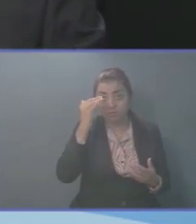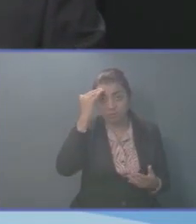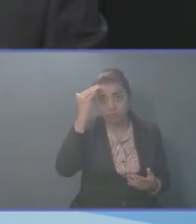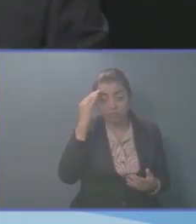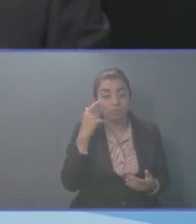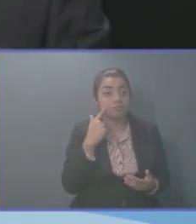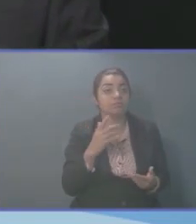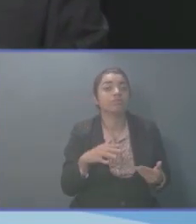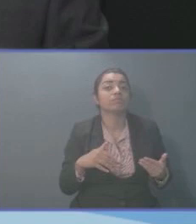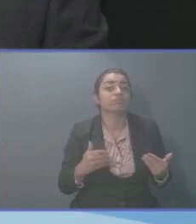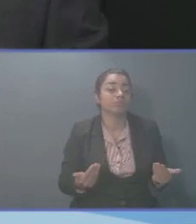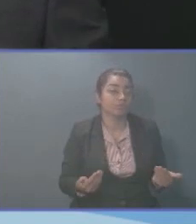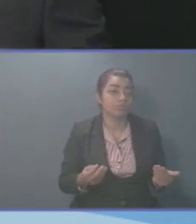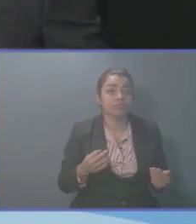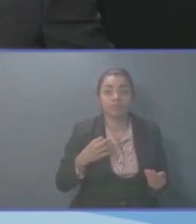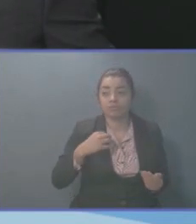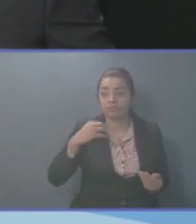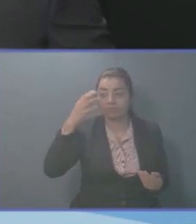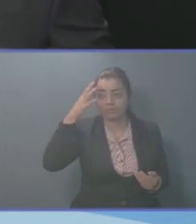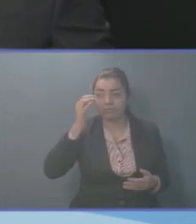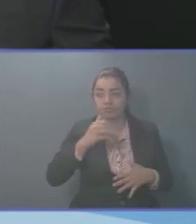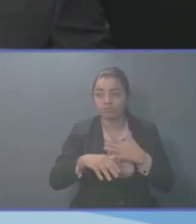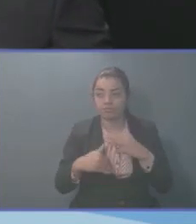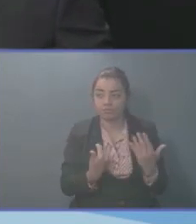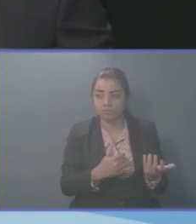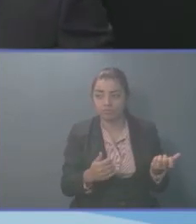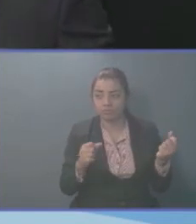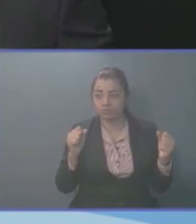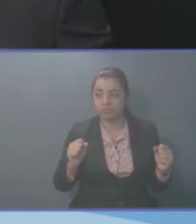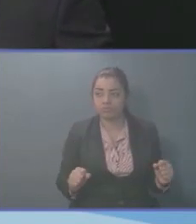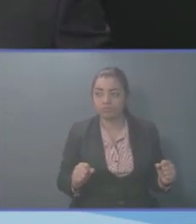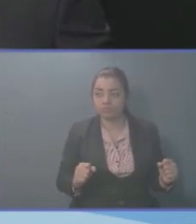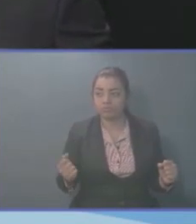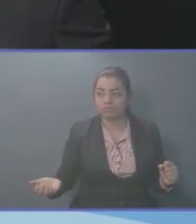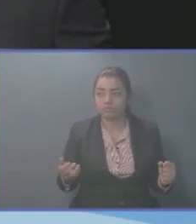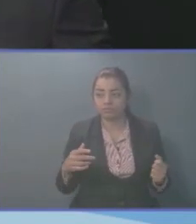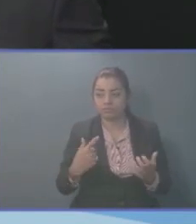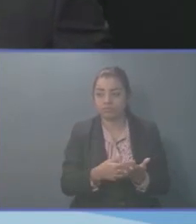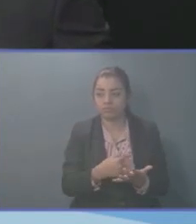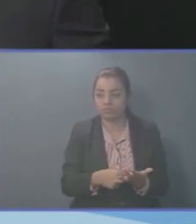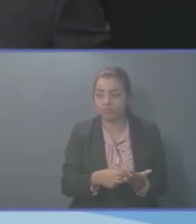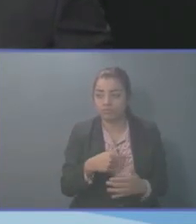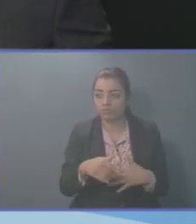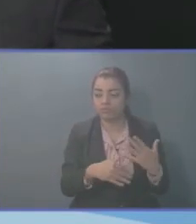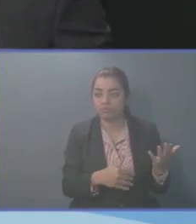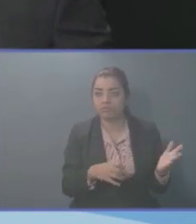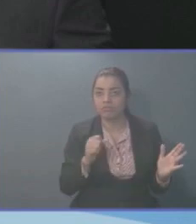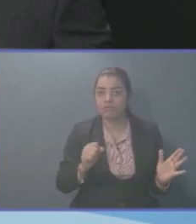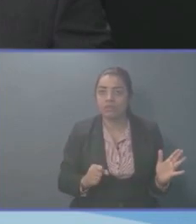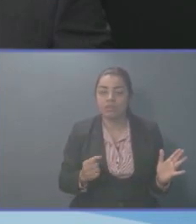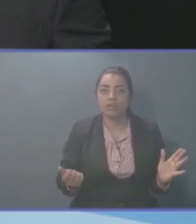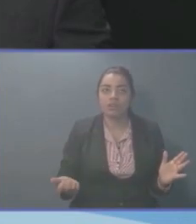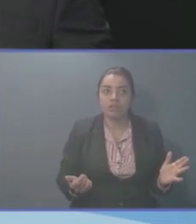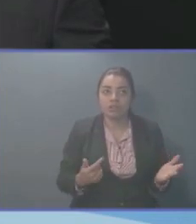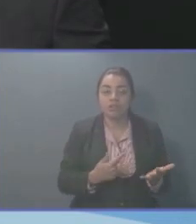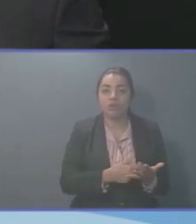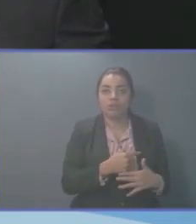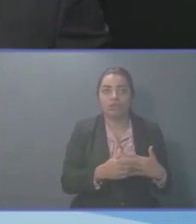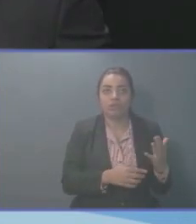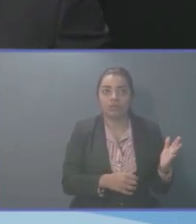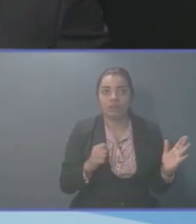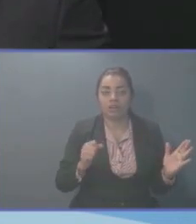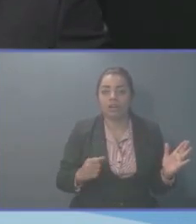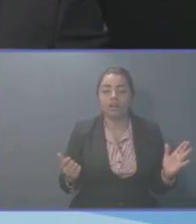que sucedía, y creo que también eso tuvo un poco que ver con la decisión del presidente